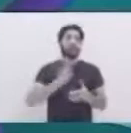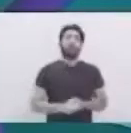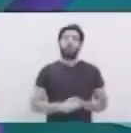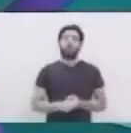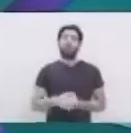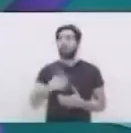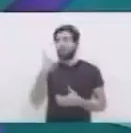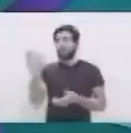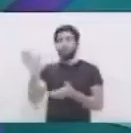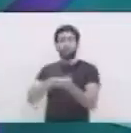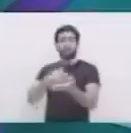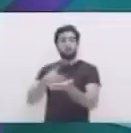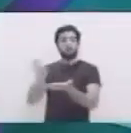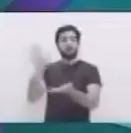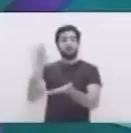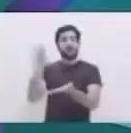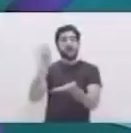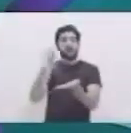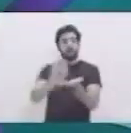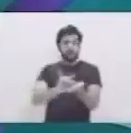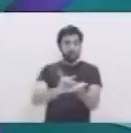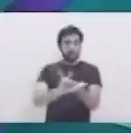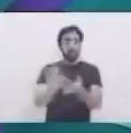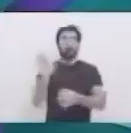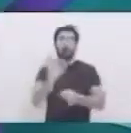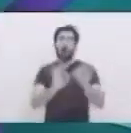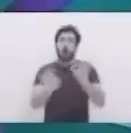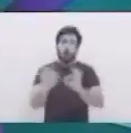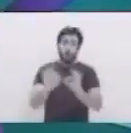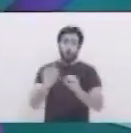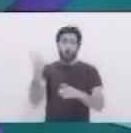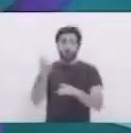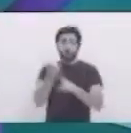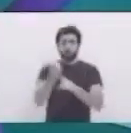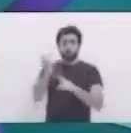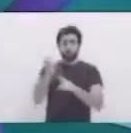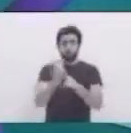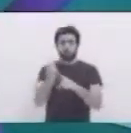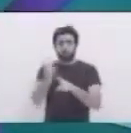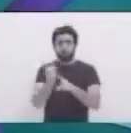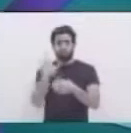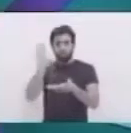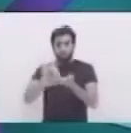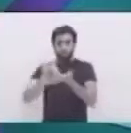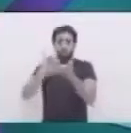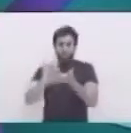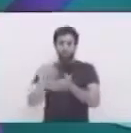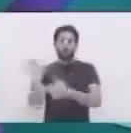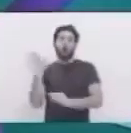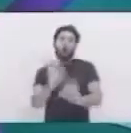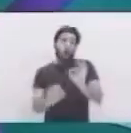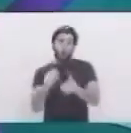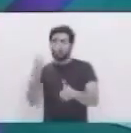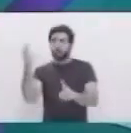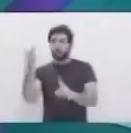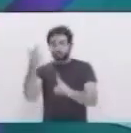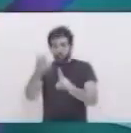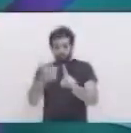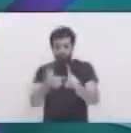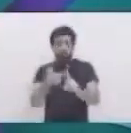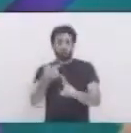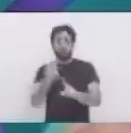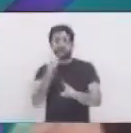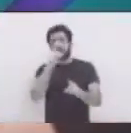silicón, no importa, puede ser el que tengan en casa, y una hoja de acetato. Esto lo pueden intercambiar también por un